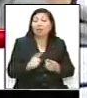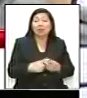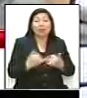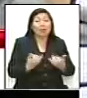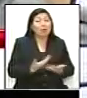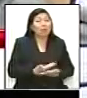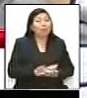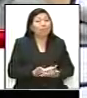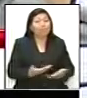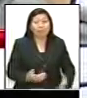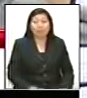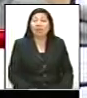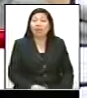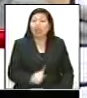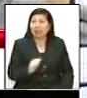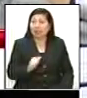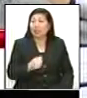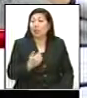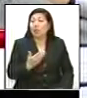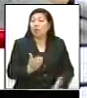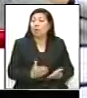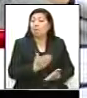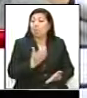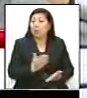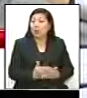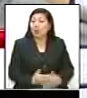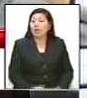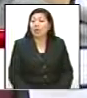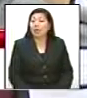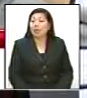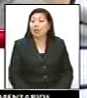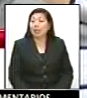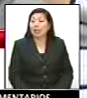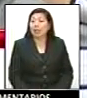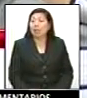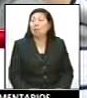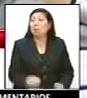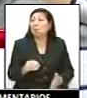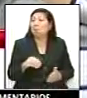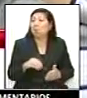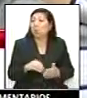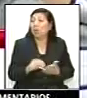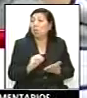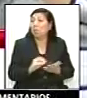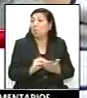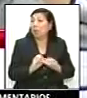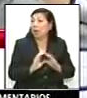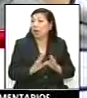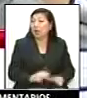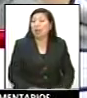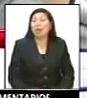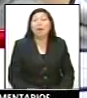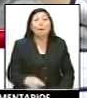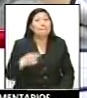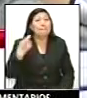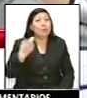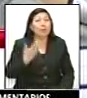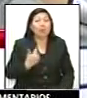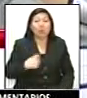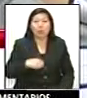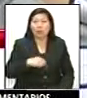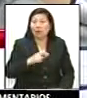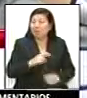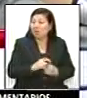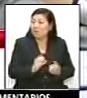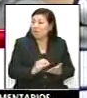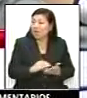hecho. Hay otro problema, que pongámonos en claro, la política en nuestro país está yendo